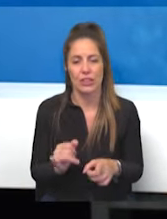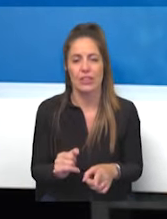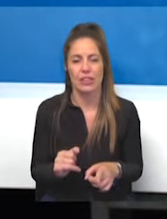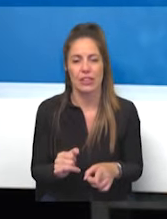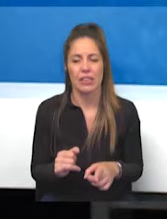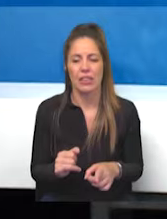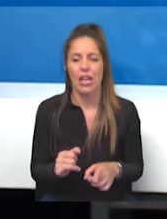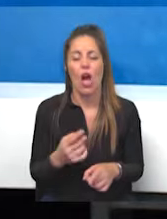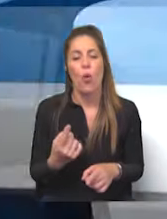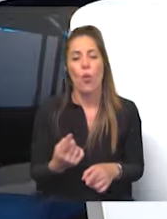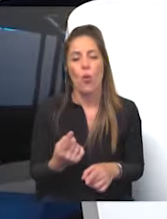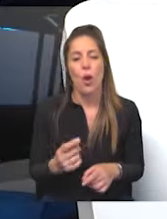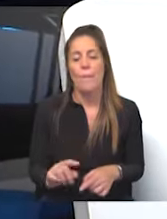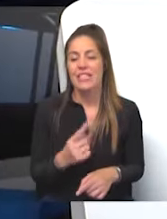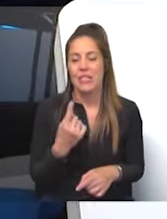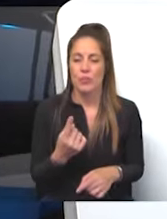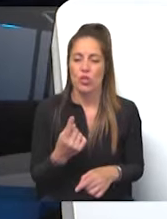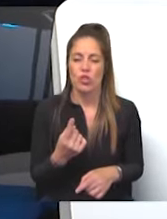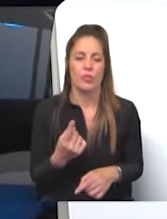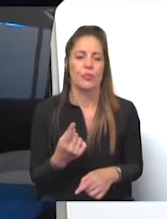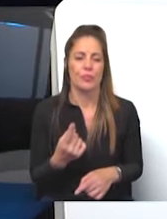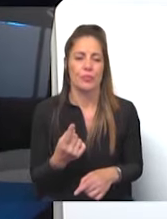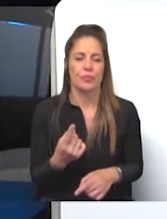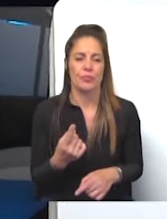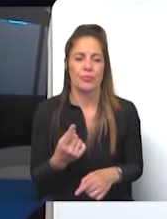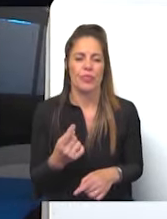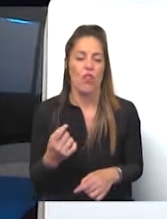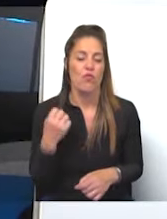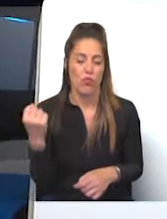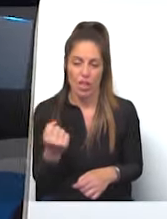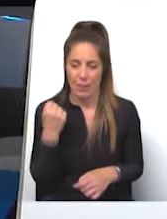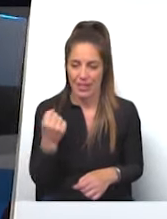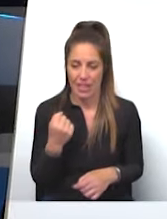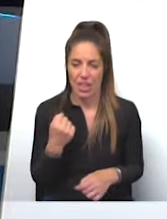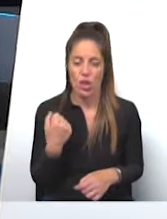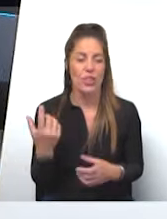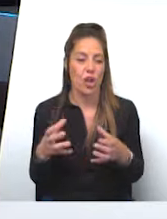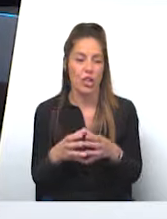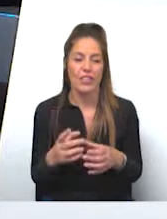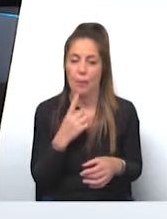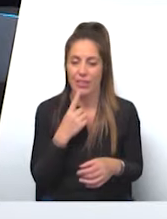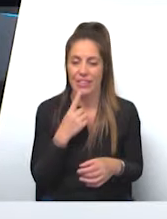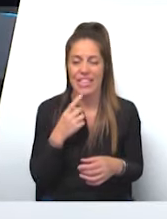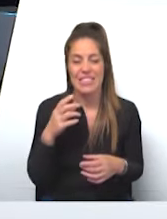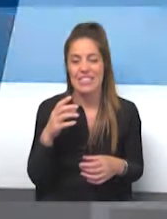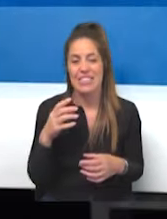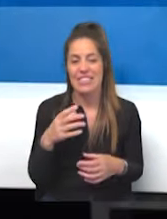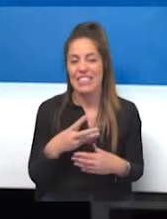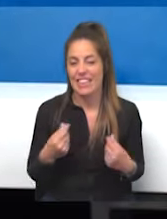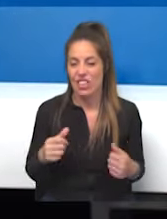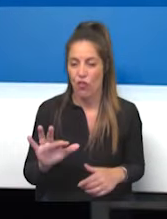a una de las de los principios digamos fundamentales de nuestro colec polía que es el sentido Federal